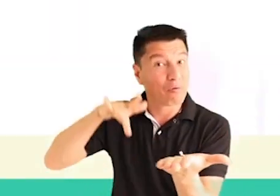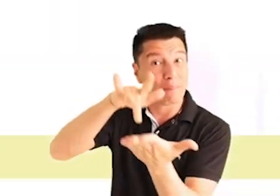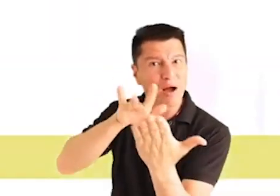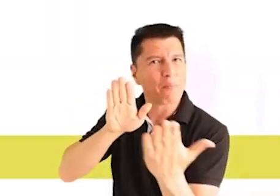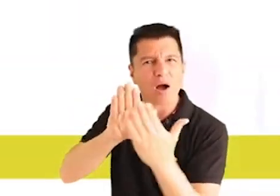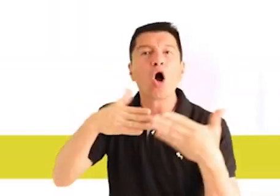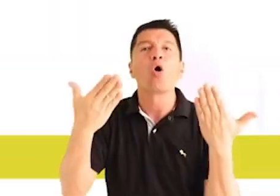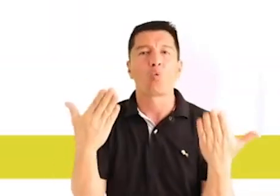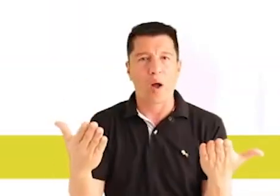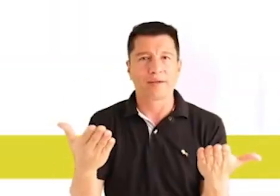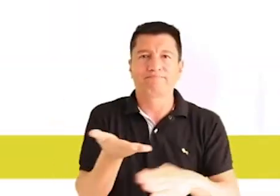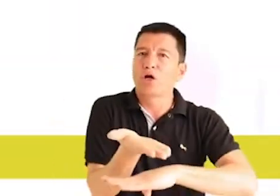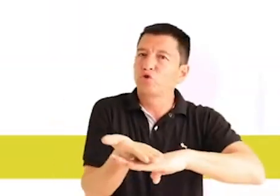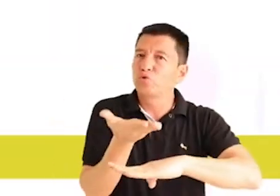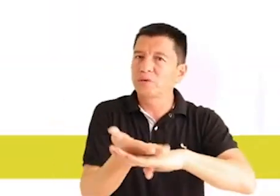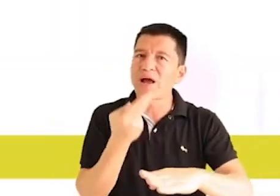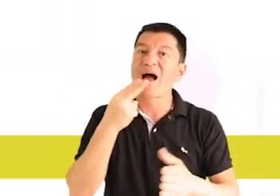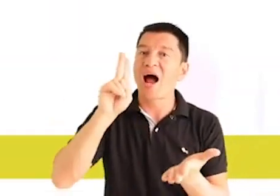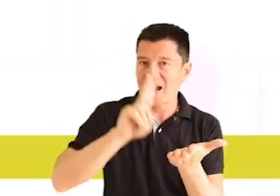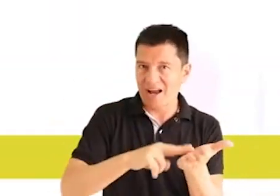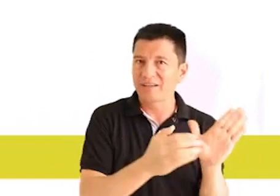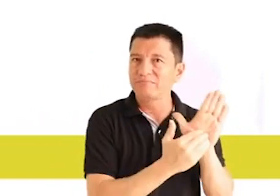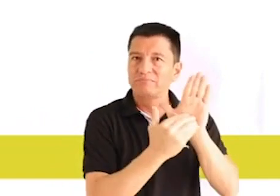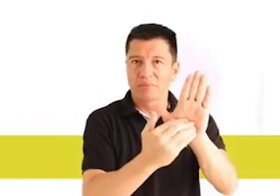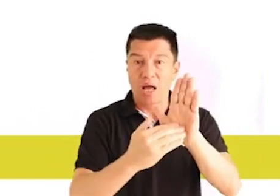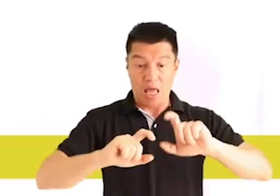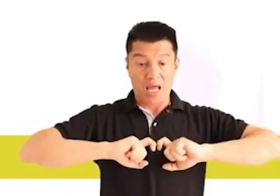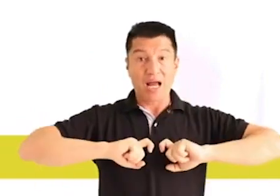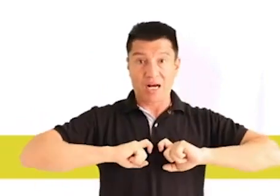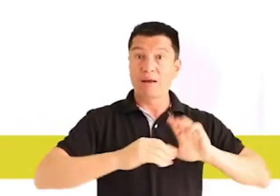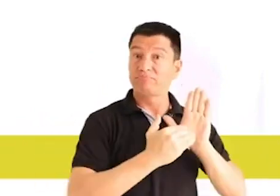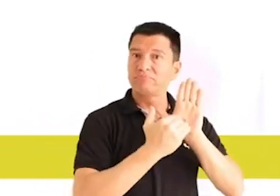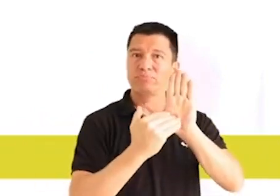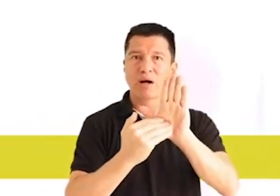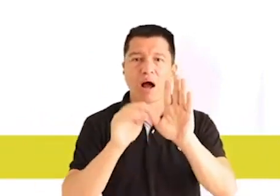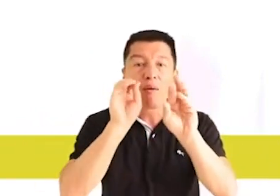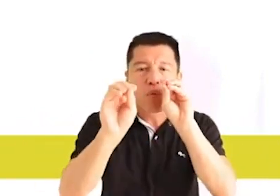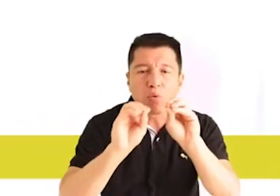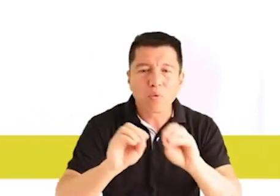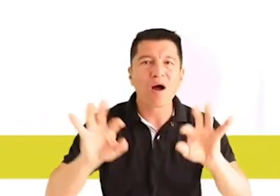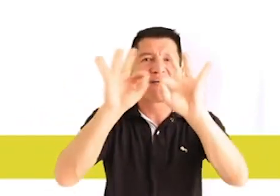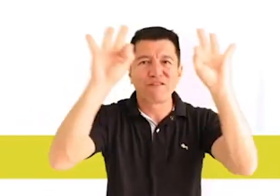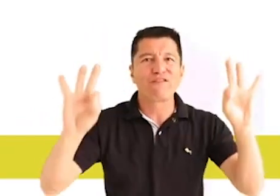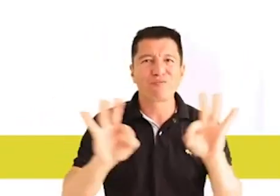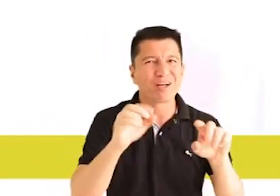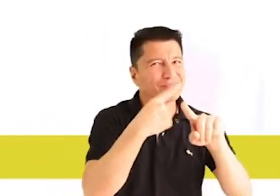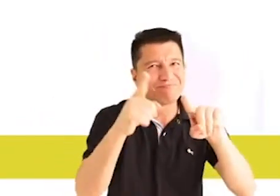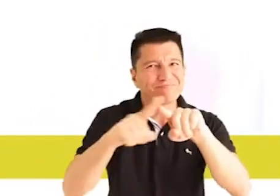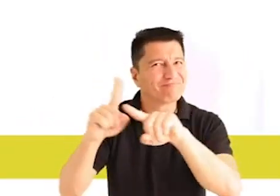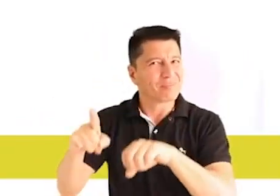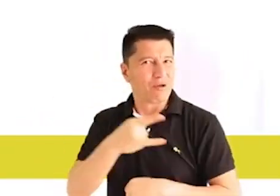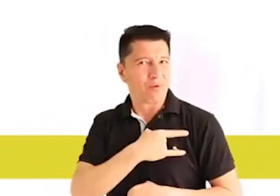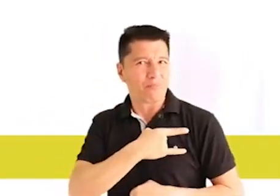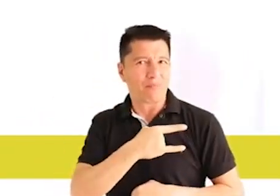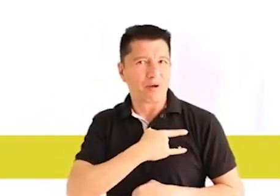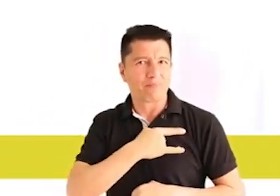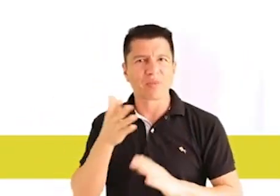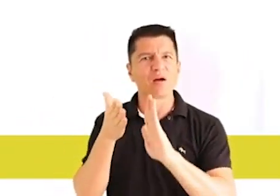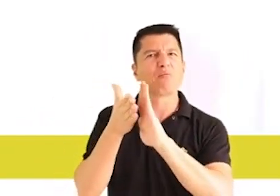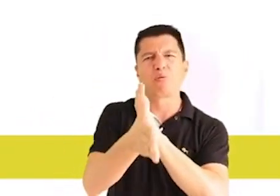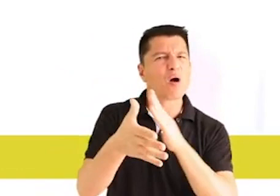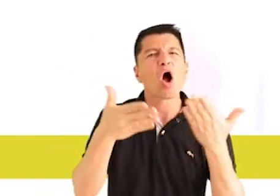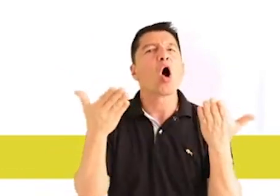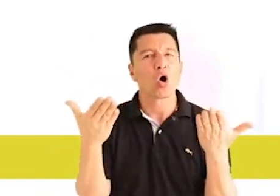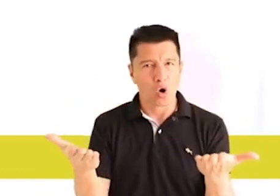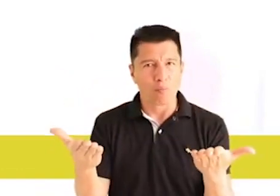es solicitar tu carta de presentación, presentar tu carnet institucional, diligenciar los formatos de cada institución. Para